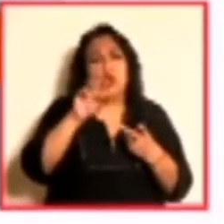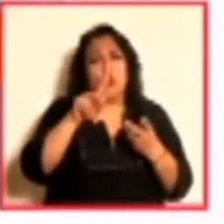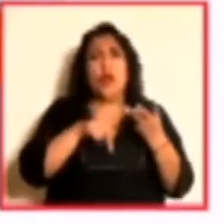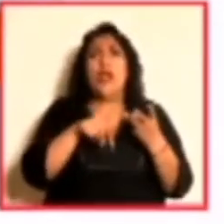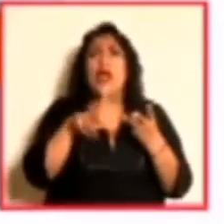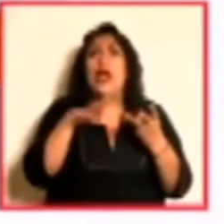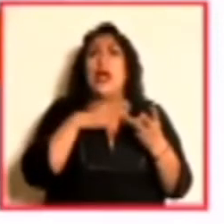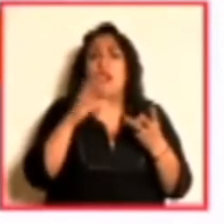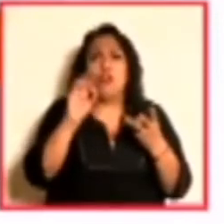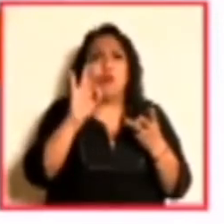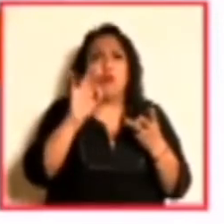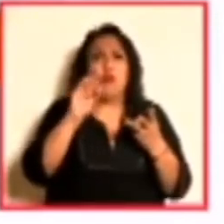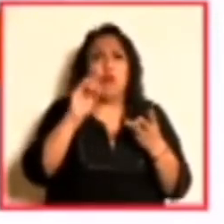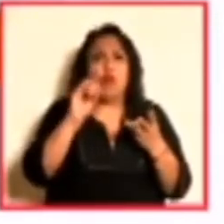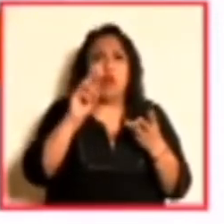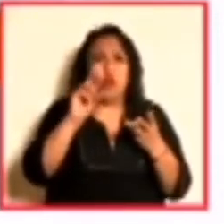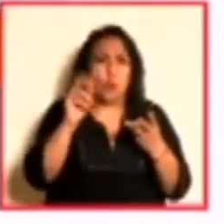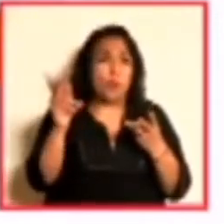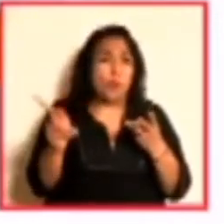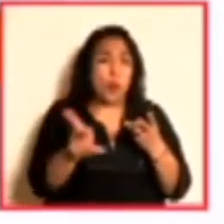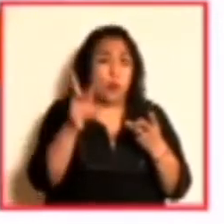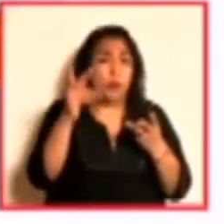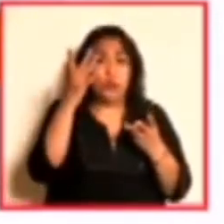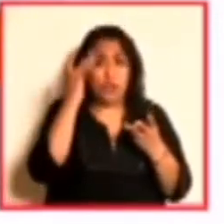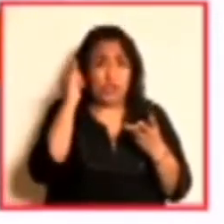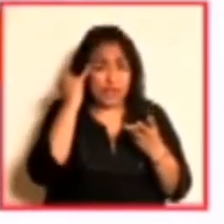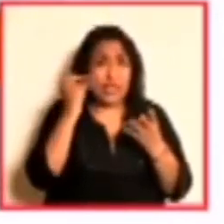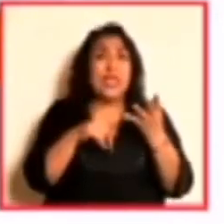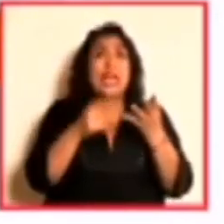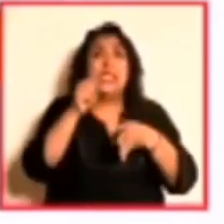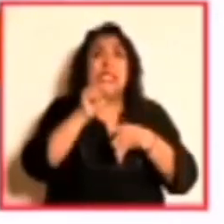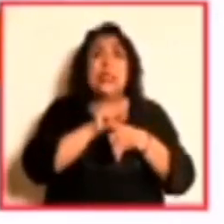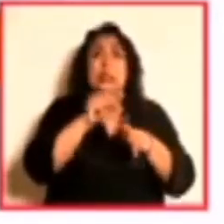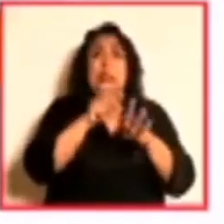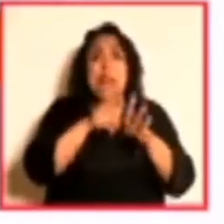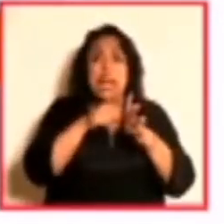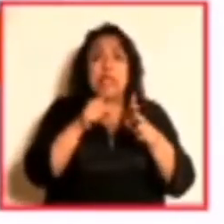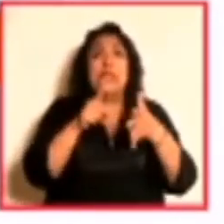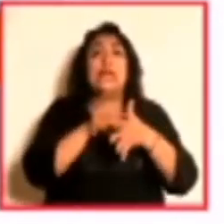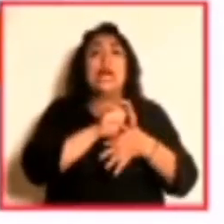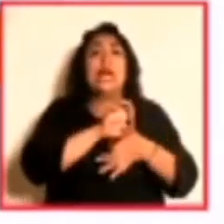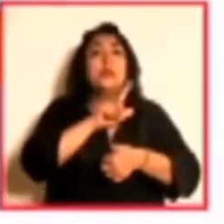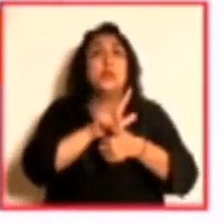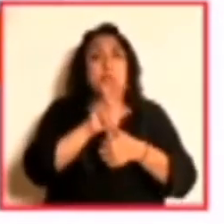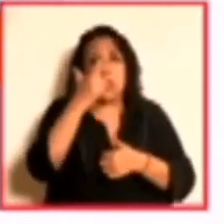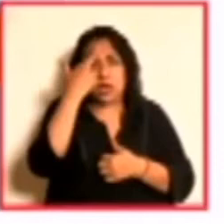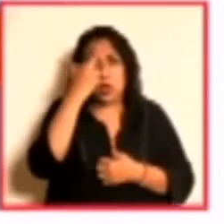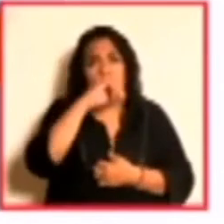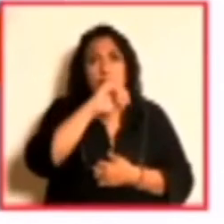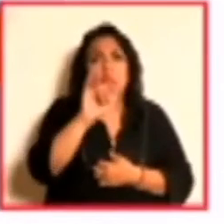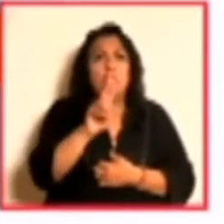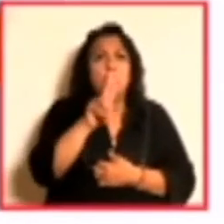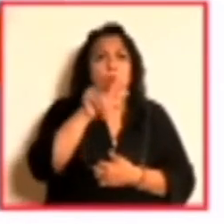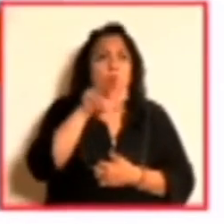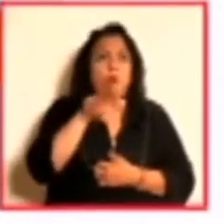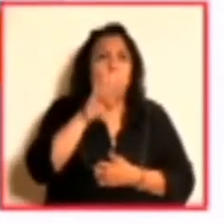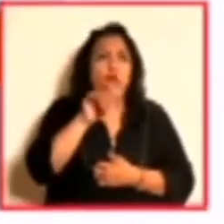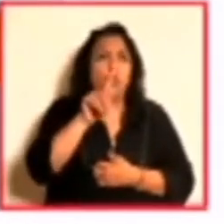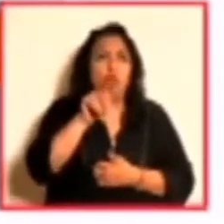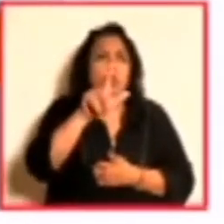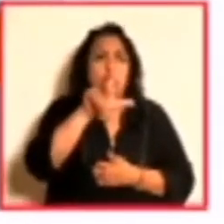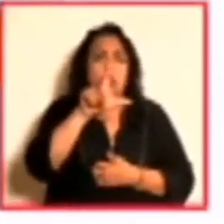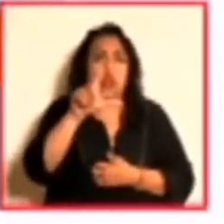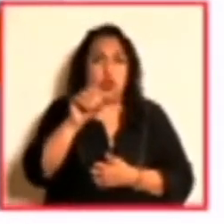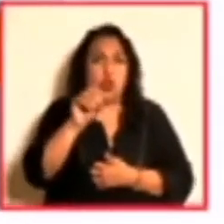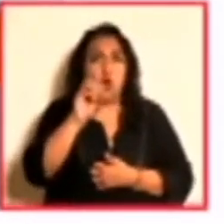el Foro de los Pueblos Indígenas, la Semana de la Crítica, y de manera especial se recordará a Juan Bustillo Oro. Juan